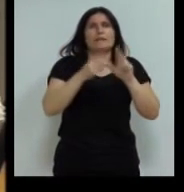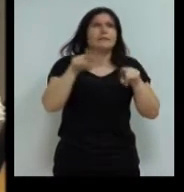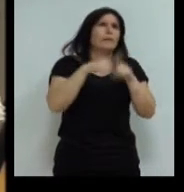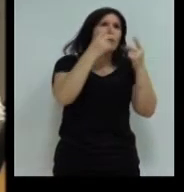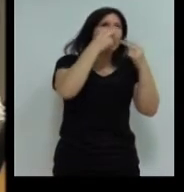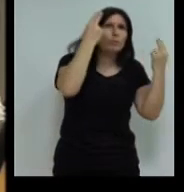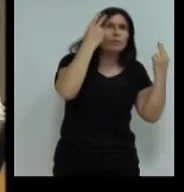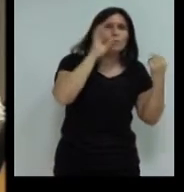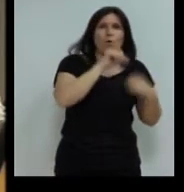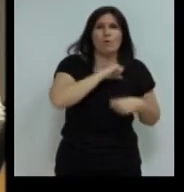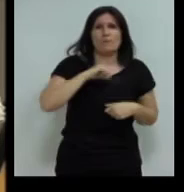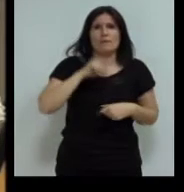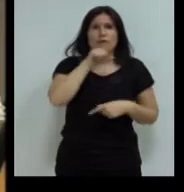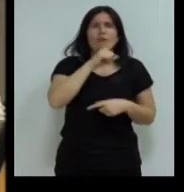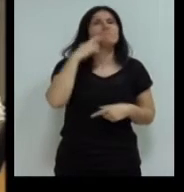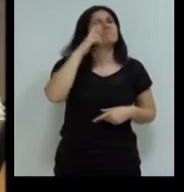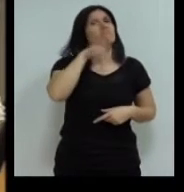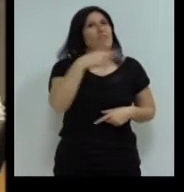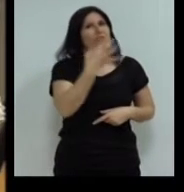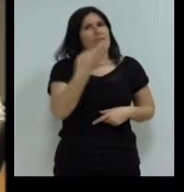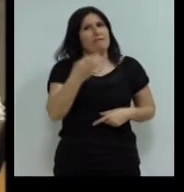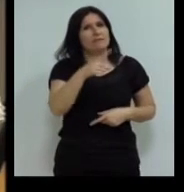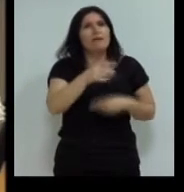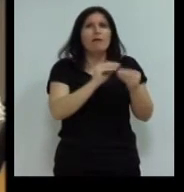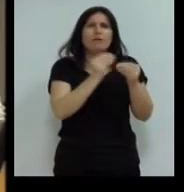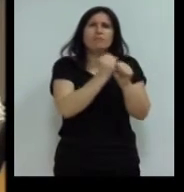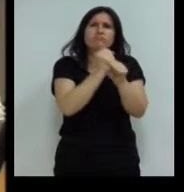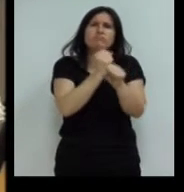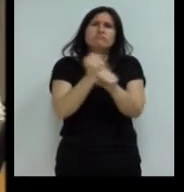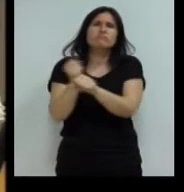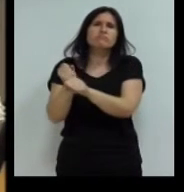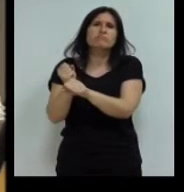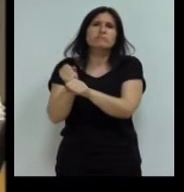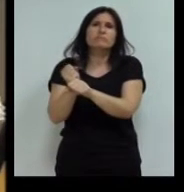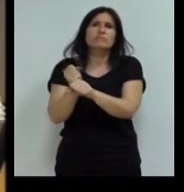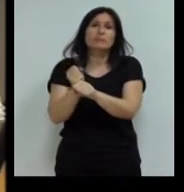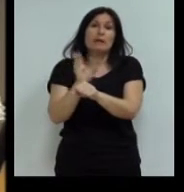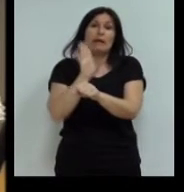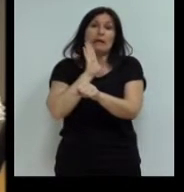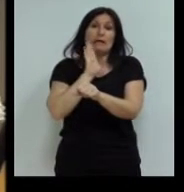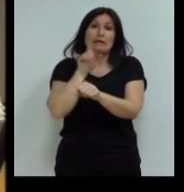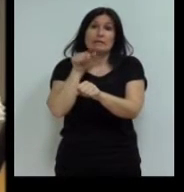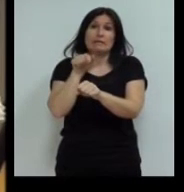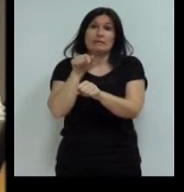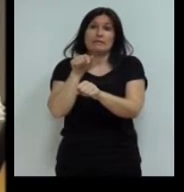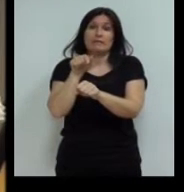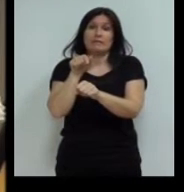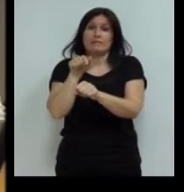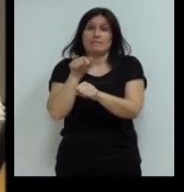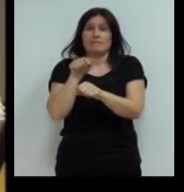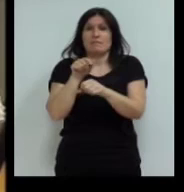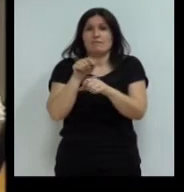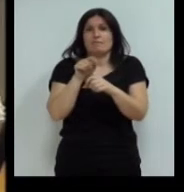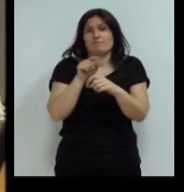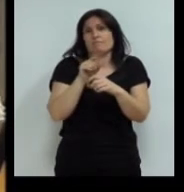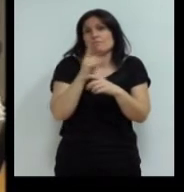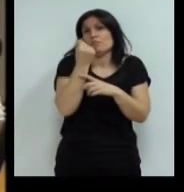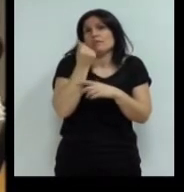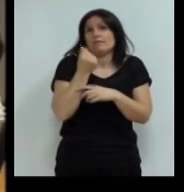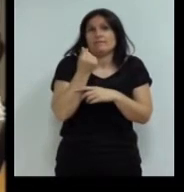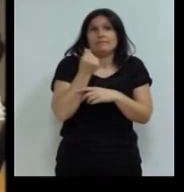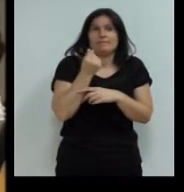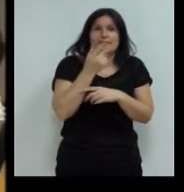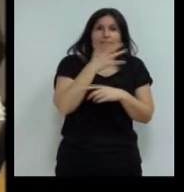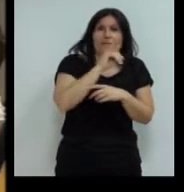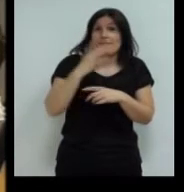privado, que está haciendo esto? Que es que ahí, al lado de donde pone, en la cuenta de haber y de deber, en el cuenta de haber